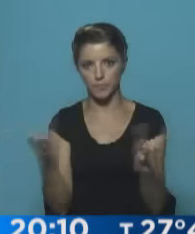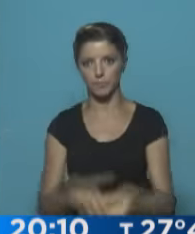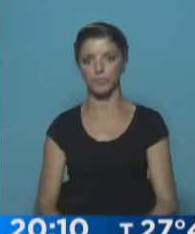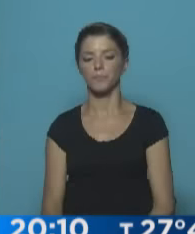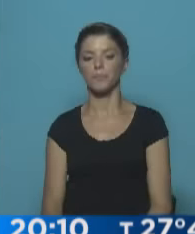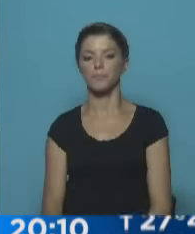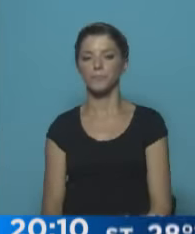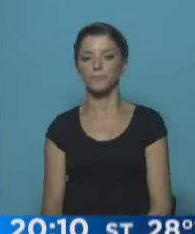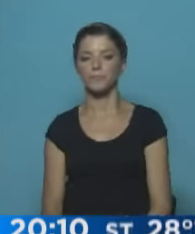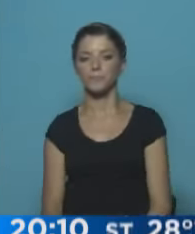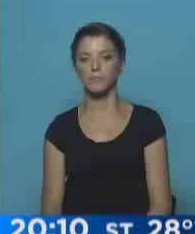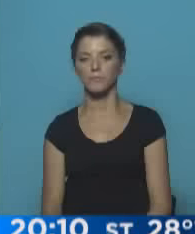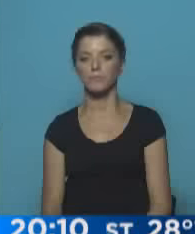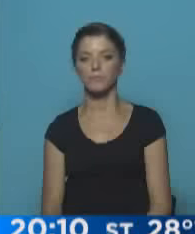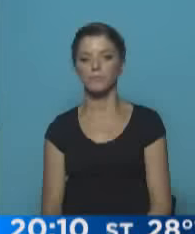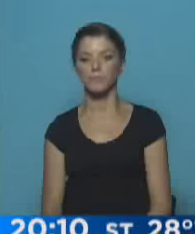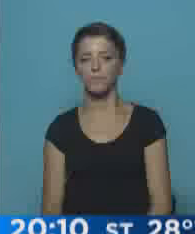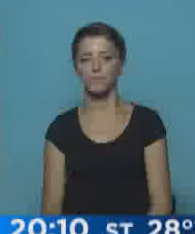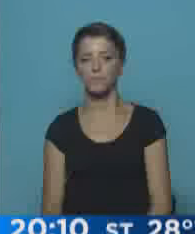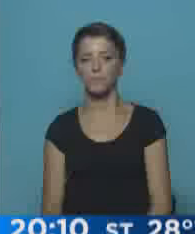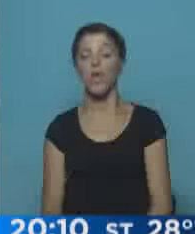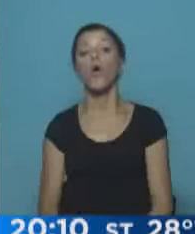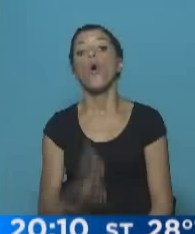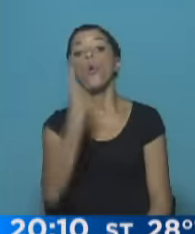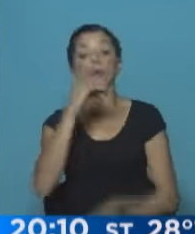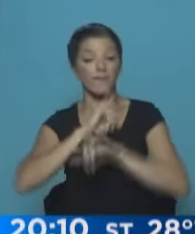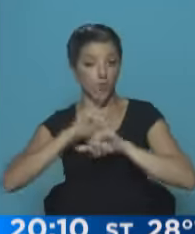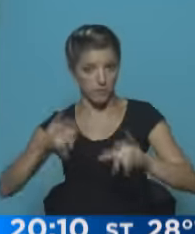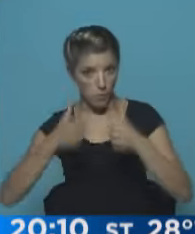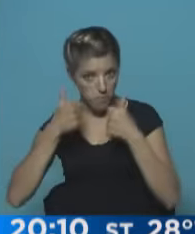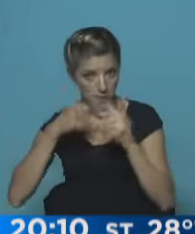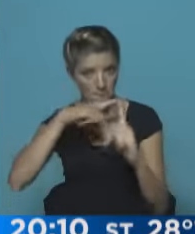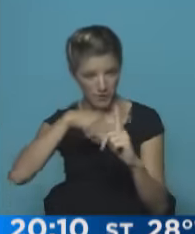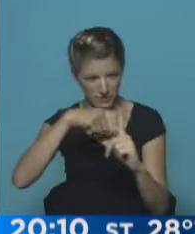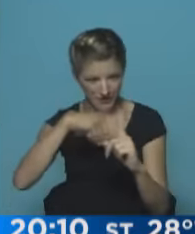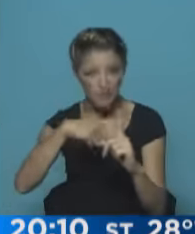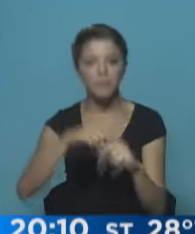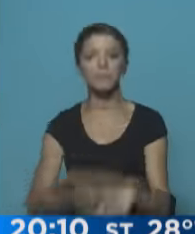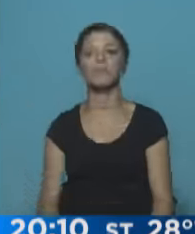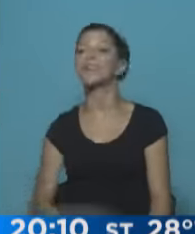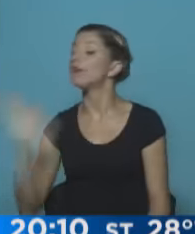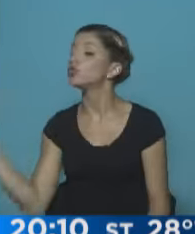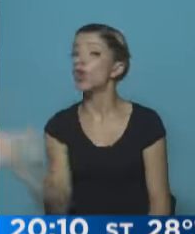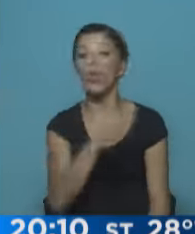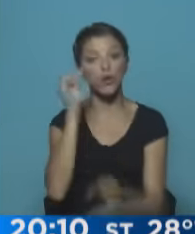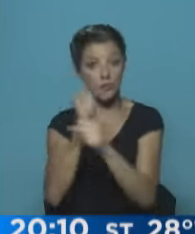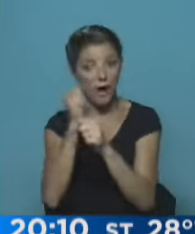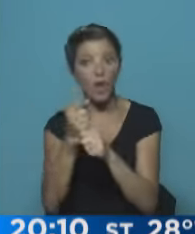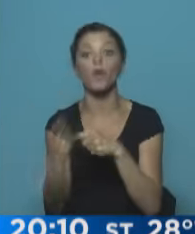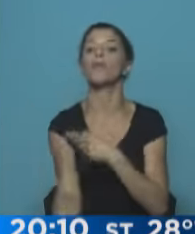acuerdo la buena noticia es que reincorporan a la totalidad de los trabajadores